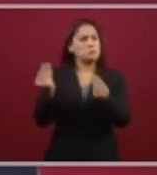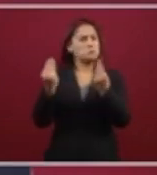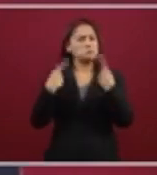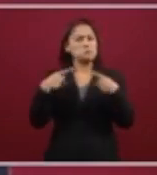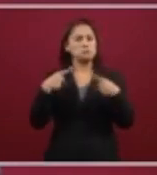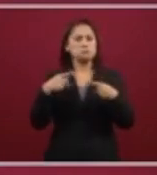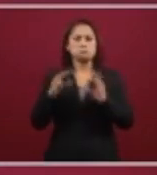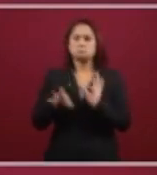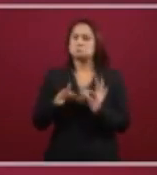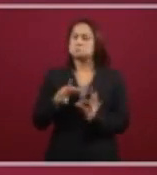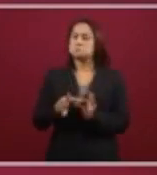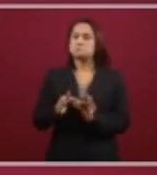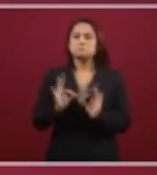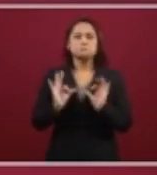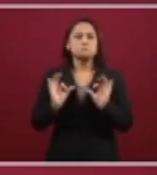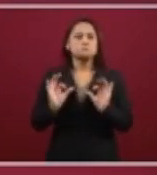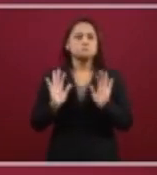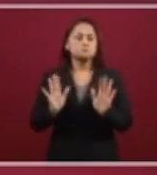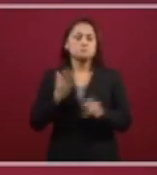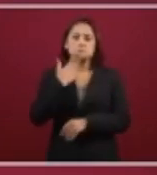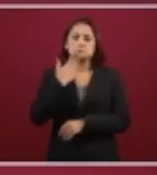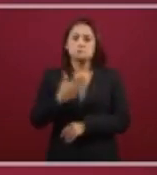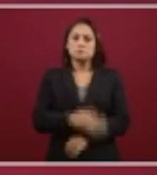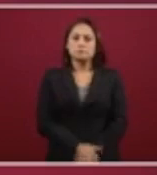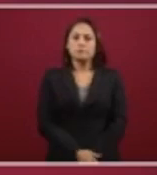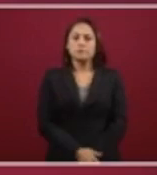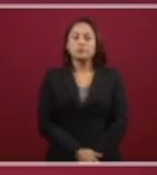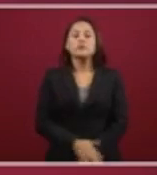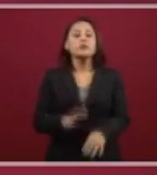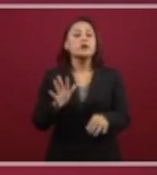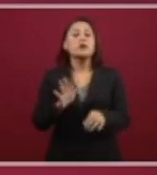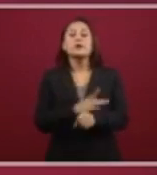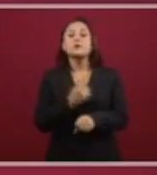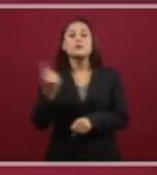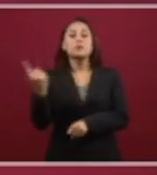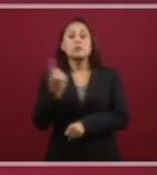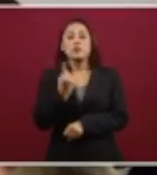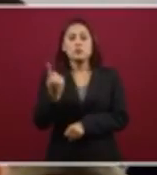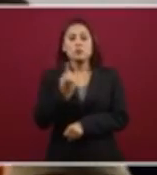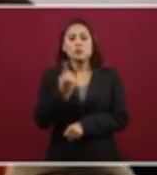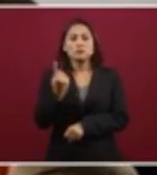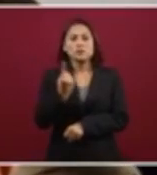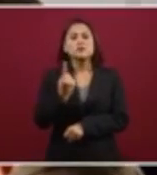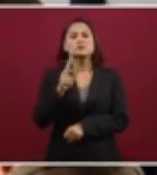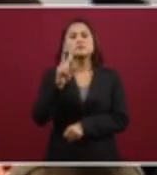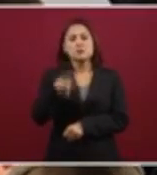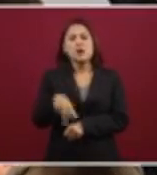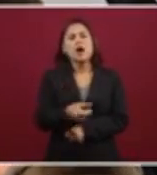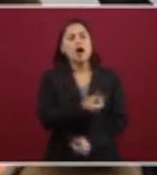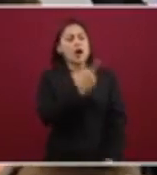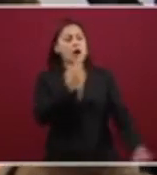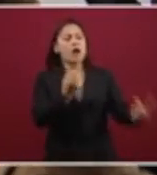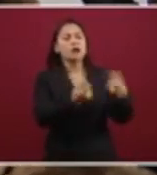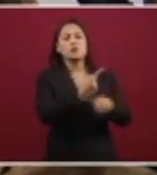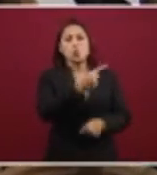porque es de sabios cambiar de opinión.